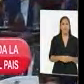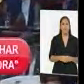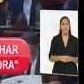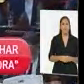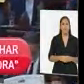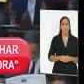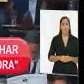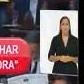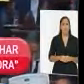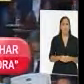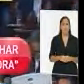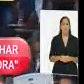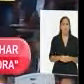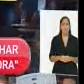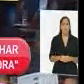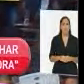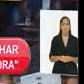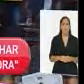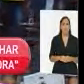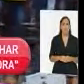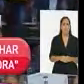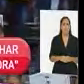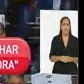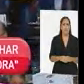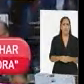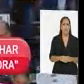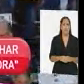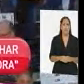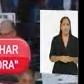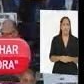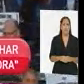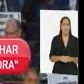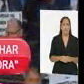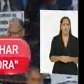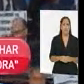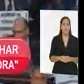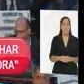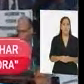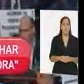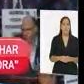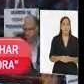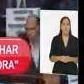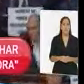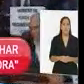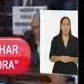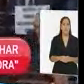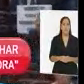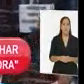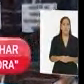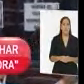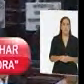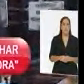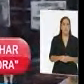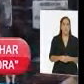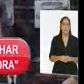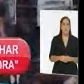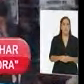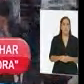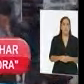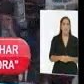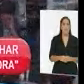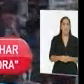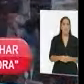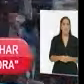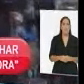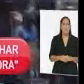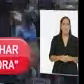habla, que es la unidad de los argentinos, ¿no? Después los discursos de apertura siempre son la oportunidad para que los presidentes